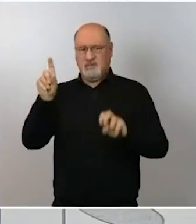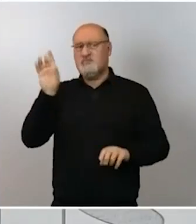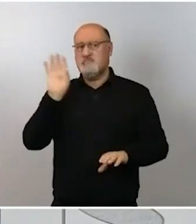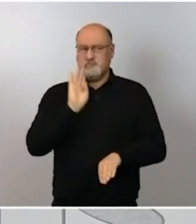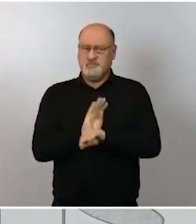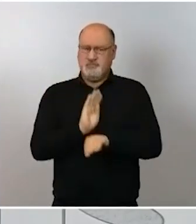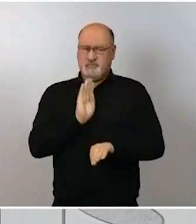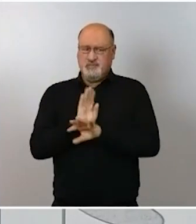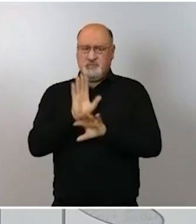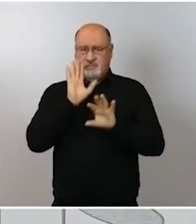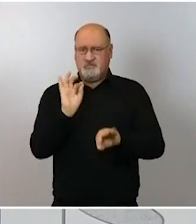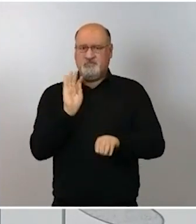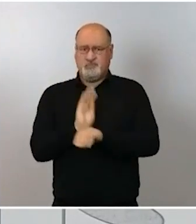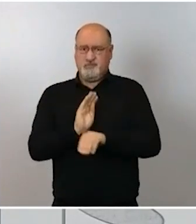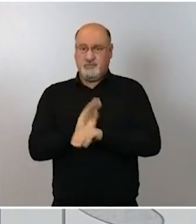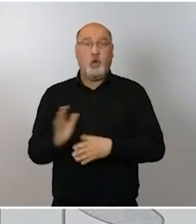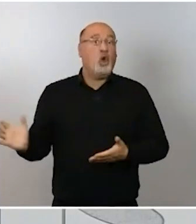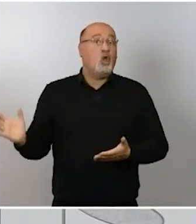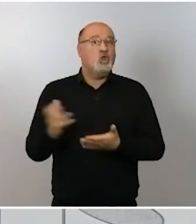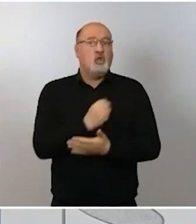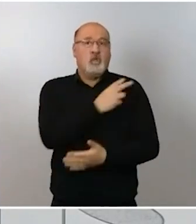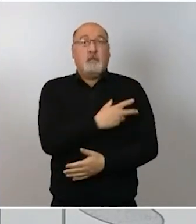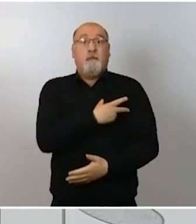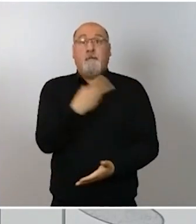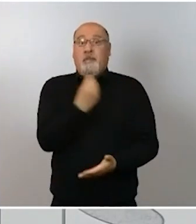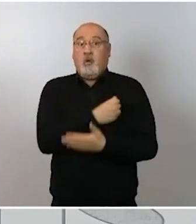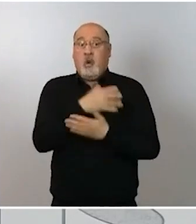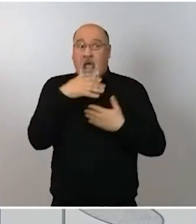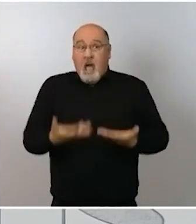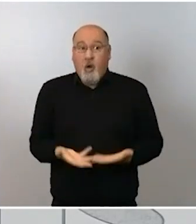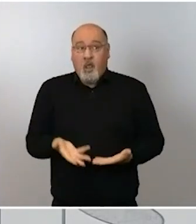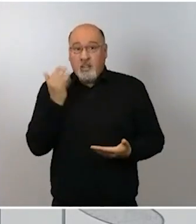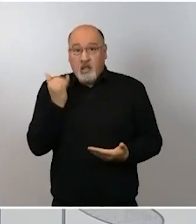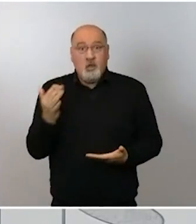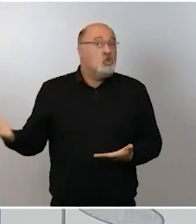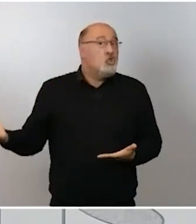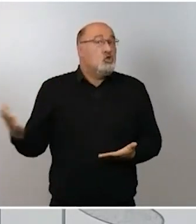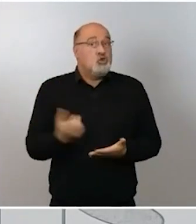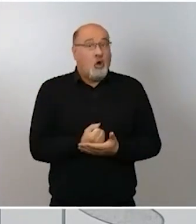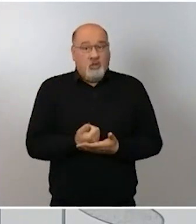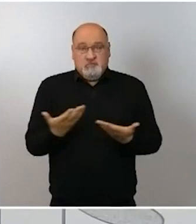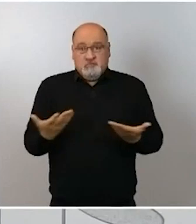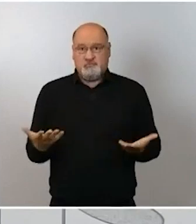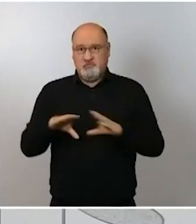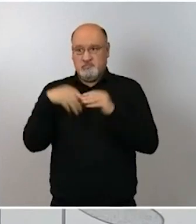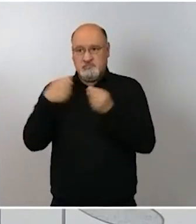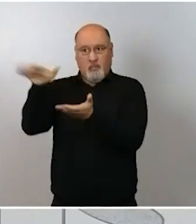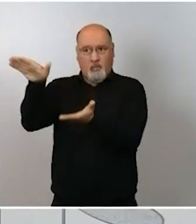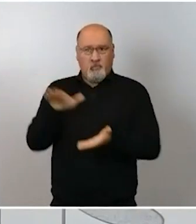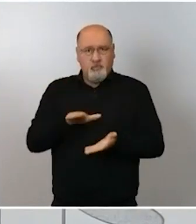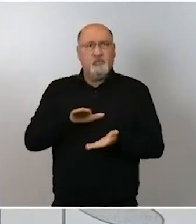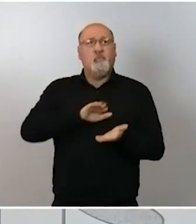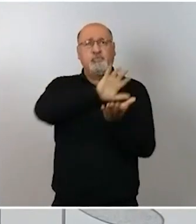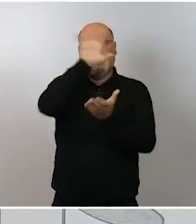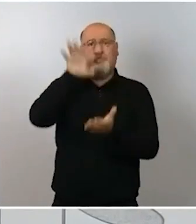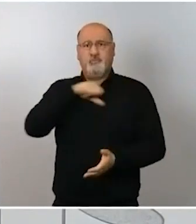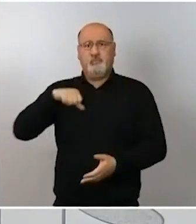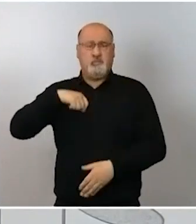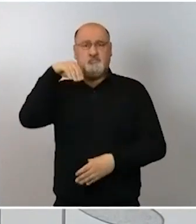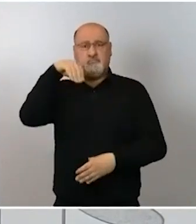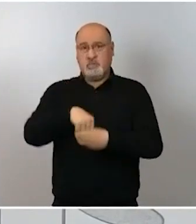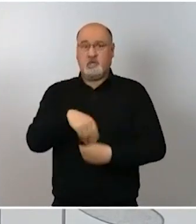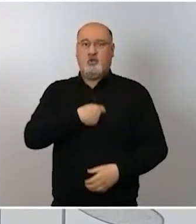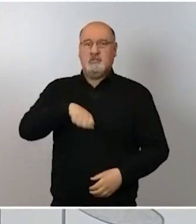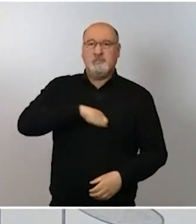todas las vacunas que ahora mismo se están suministrando y que se están administrando a la población española europea eh Y sin duda alguna